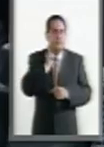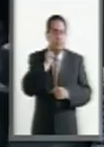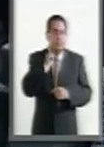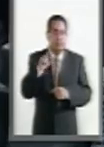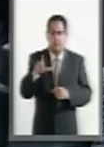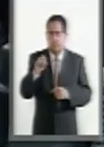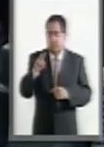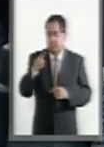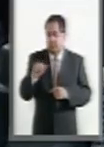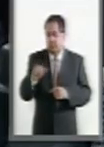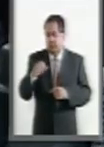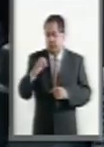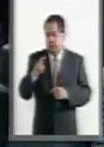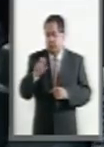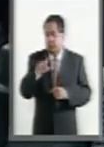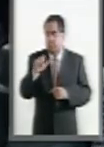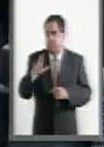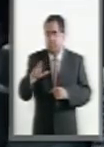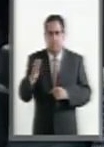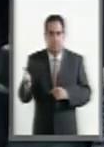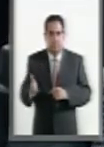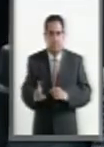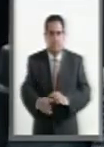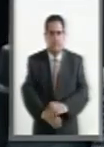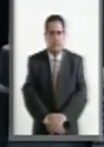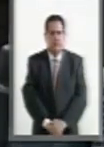senadora Lorena Cuellar Cisneros.